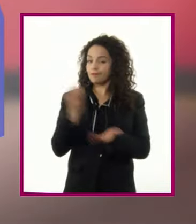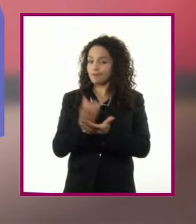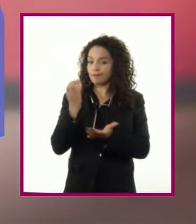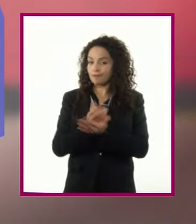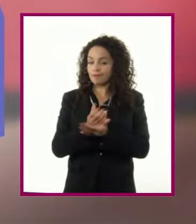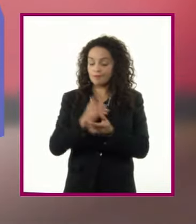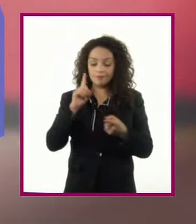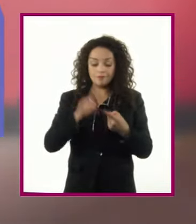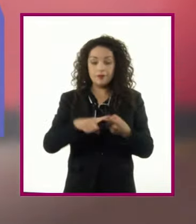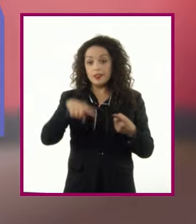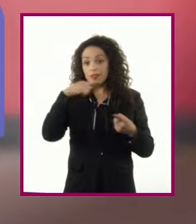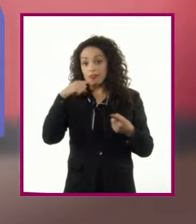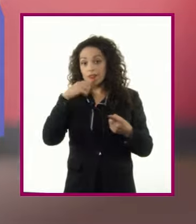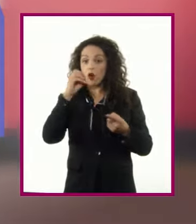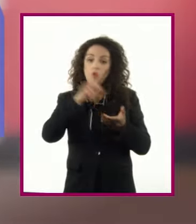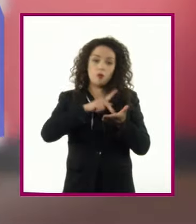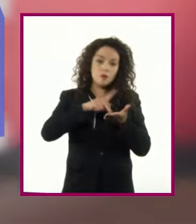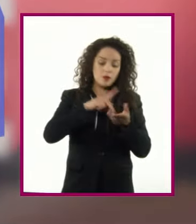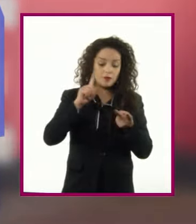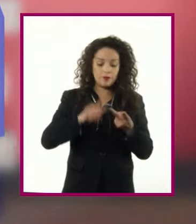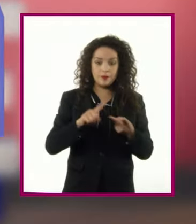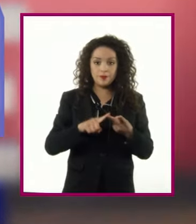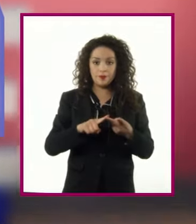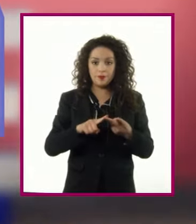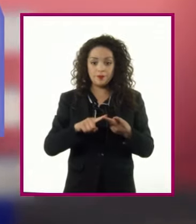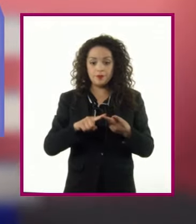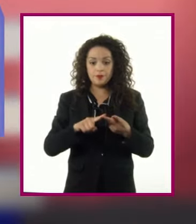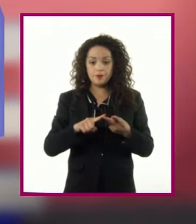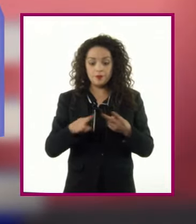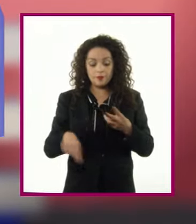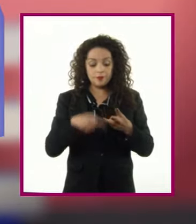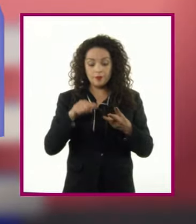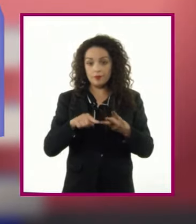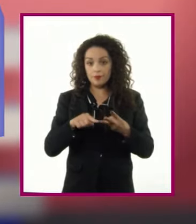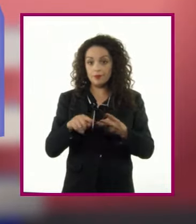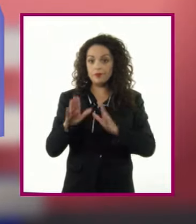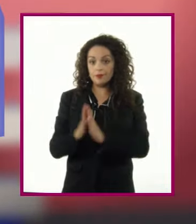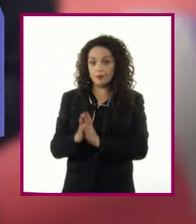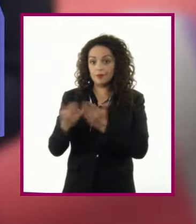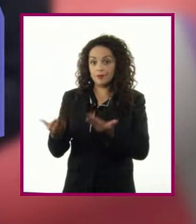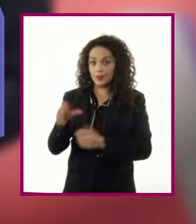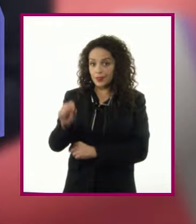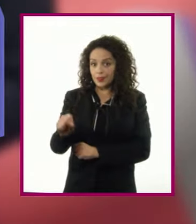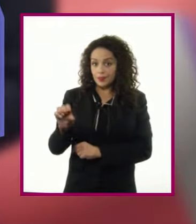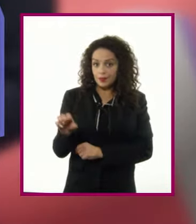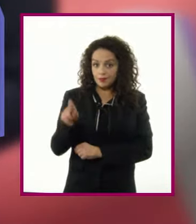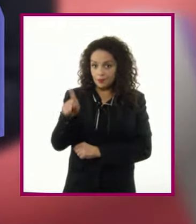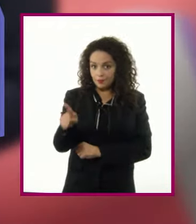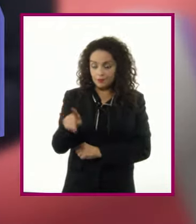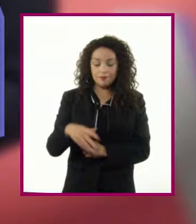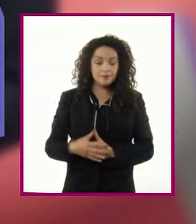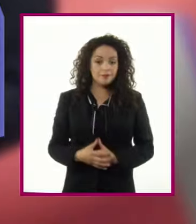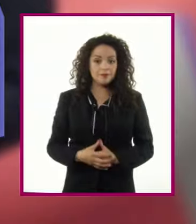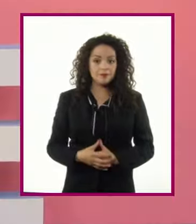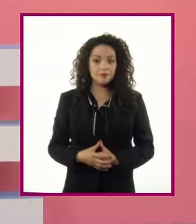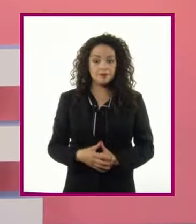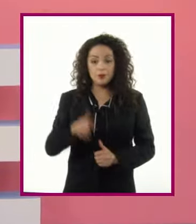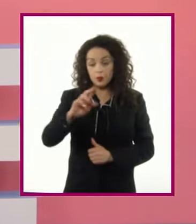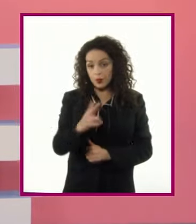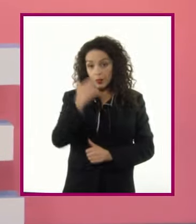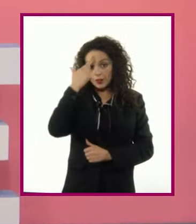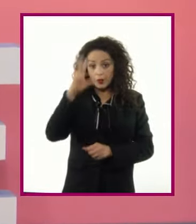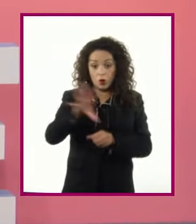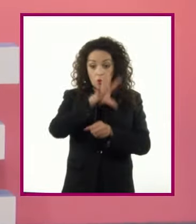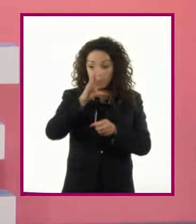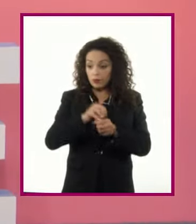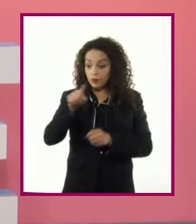cuaderno y lápiz o bolígrafo para que puedan tomar notas También podría ayudarles a tener a la mano su libro de texto Recuerden que todo